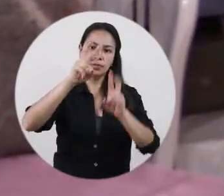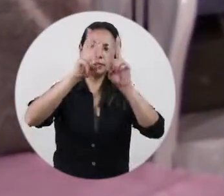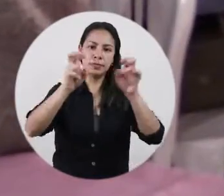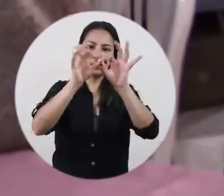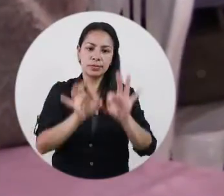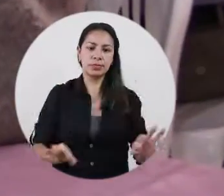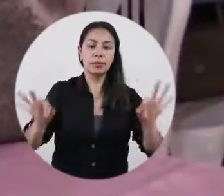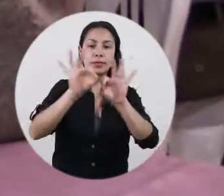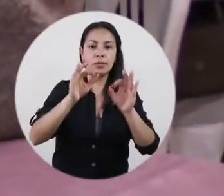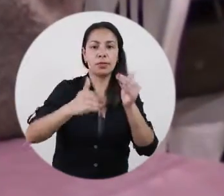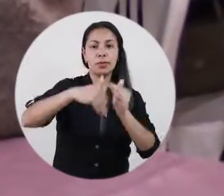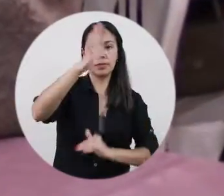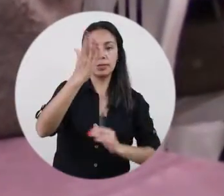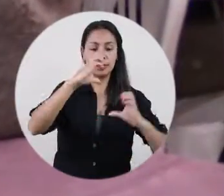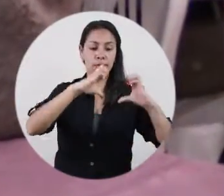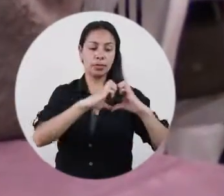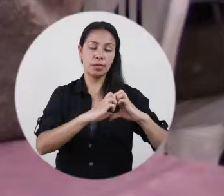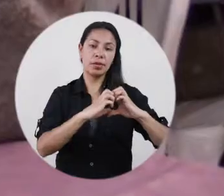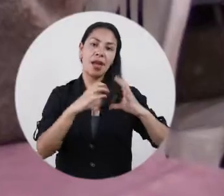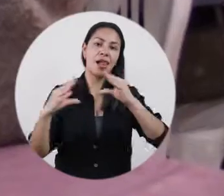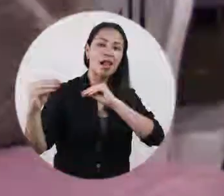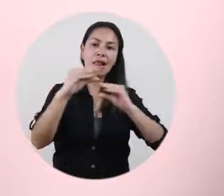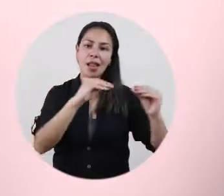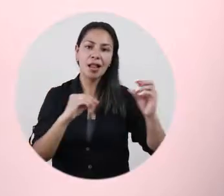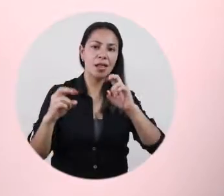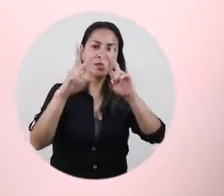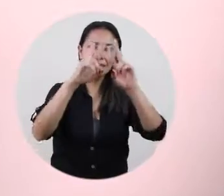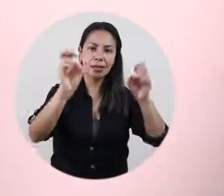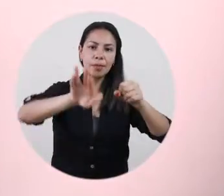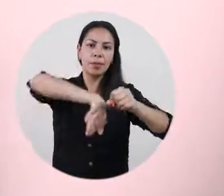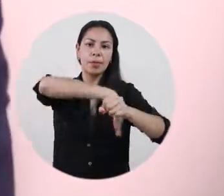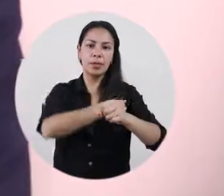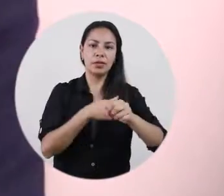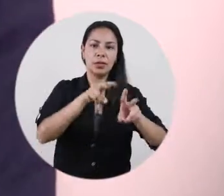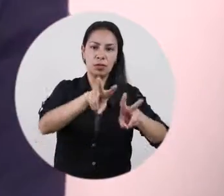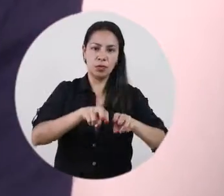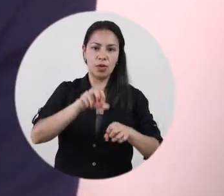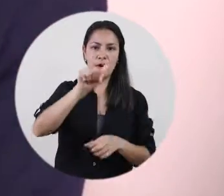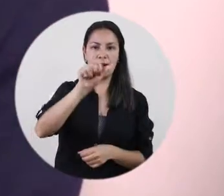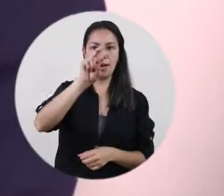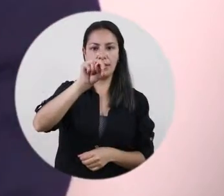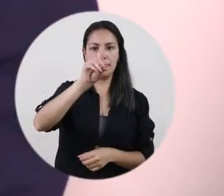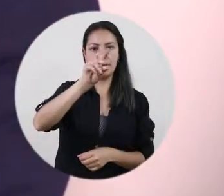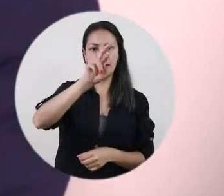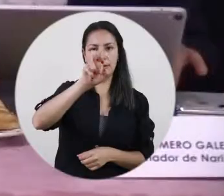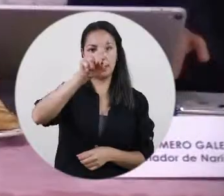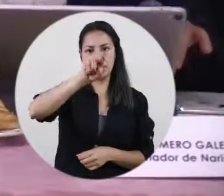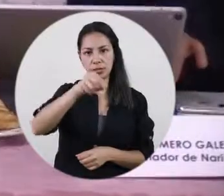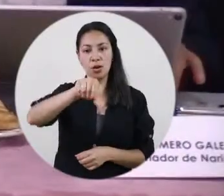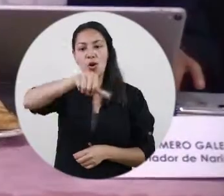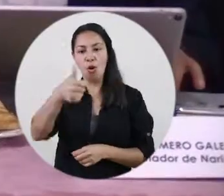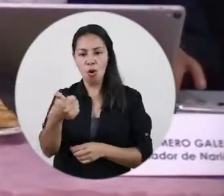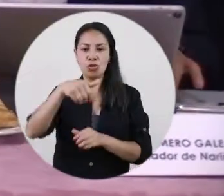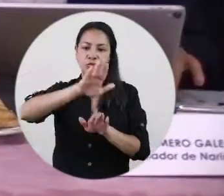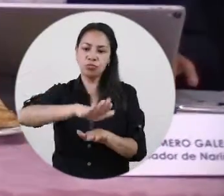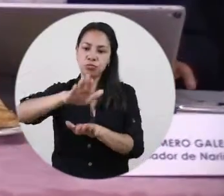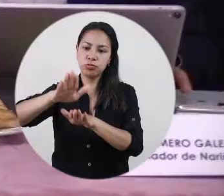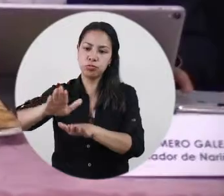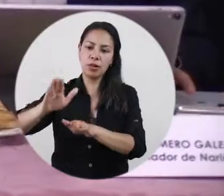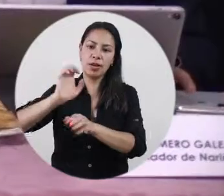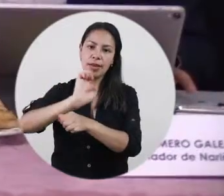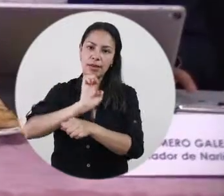fue el tema más importante tratado por el gobernador camilo romero el ministro de agricultura andrés valencia y